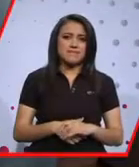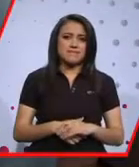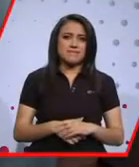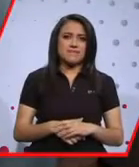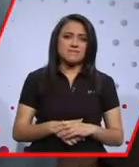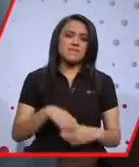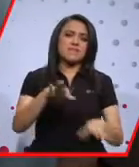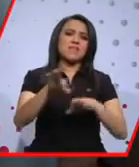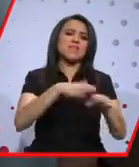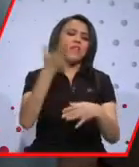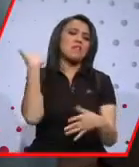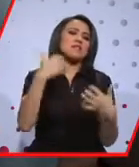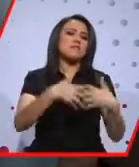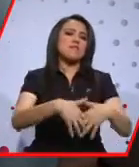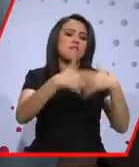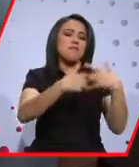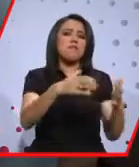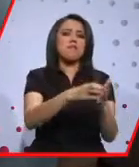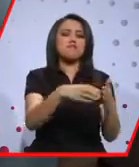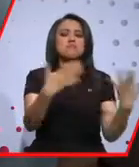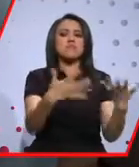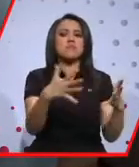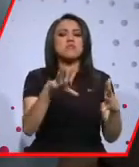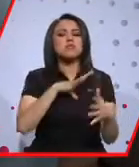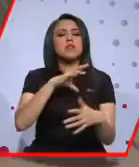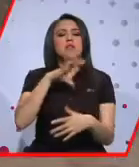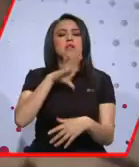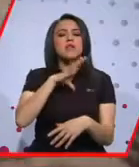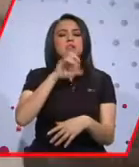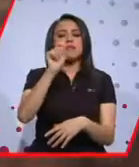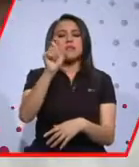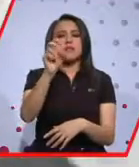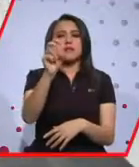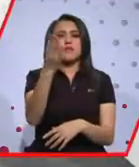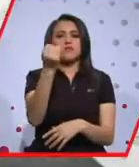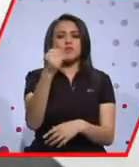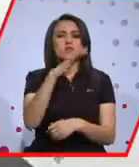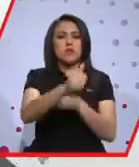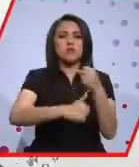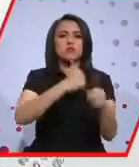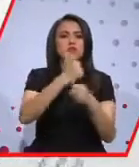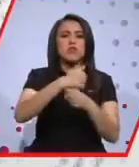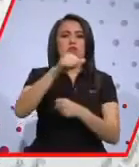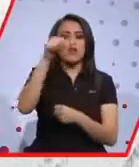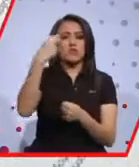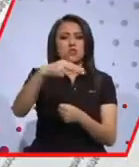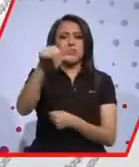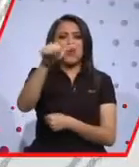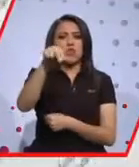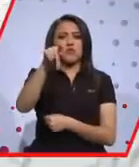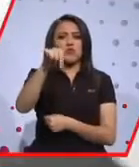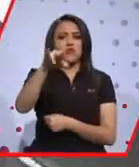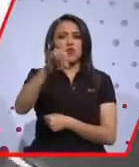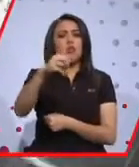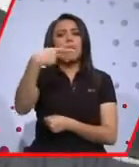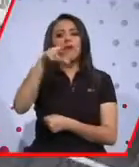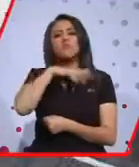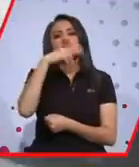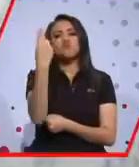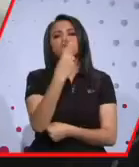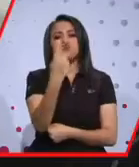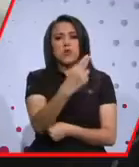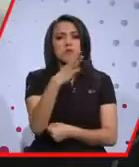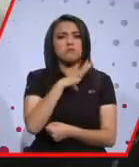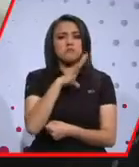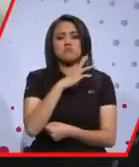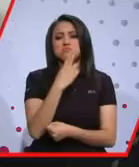trabajo en una fábrica de cartón durante 39 años antonio cortez montoya jamás utilizó su crédito del instituto de fondo nacional de